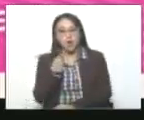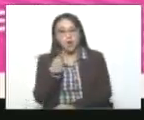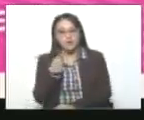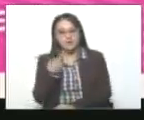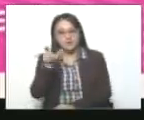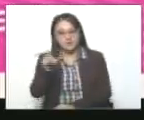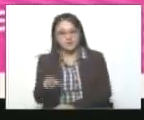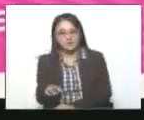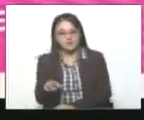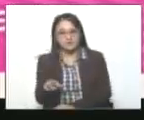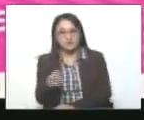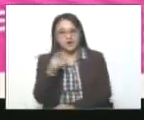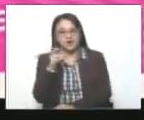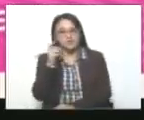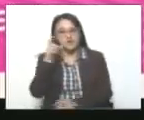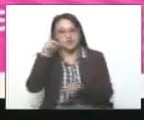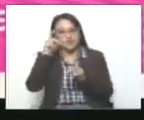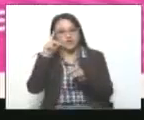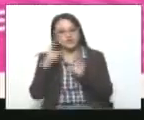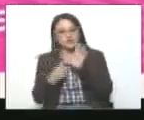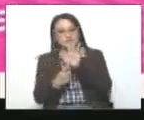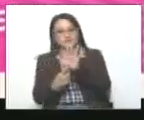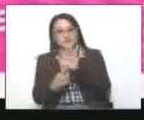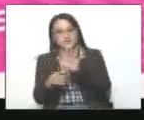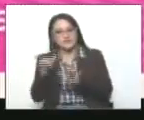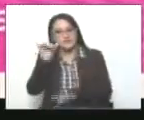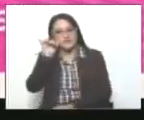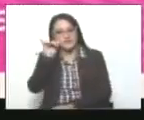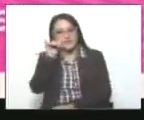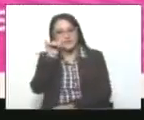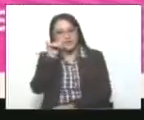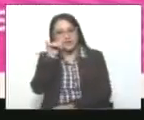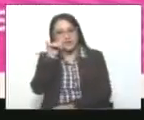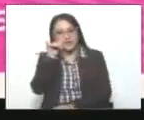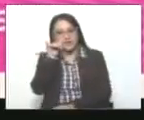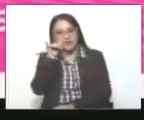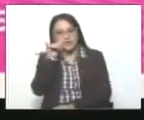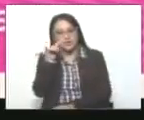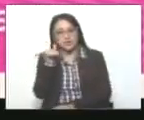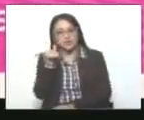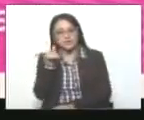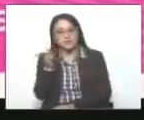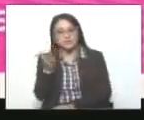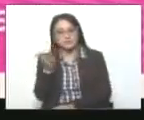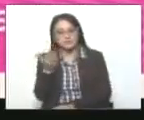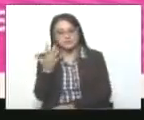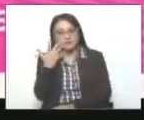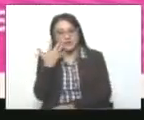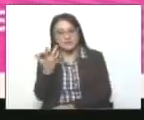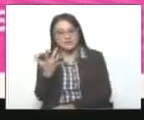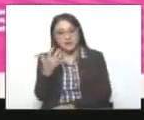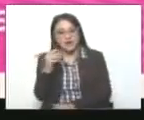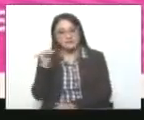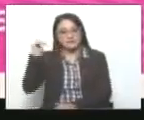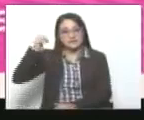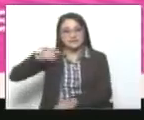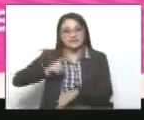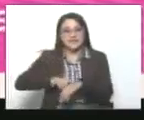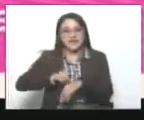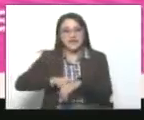Ahí tenemos unas fotos y un video para que ustedes vean cómo transcurre el tiempo,